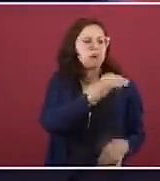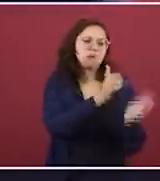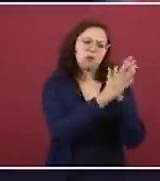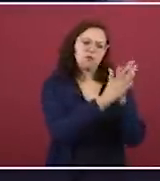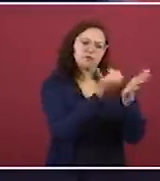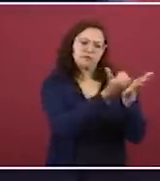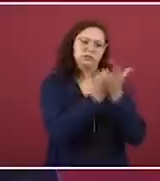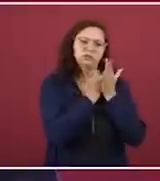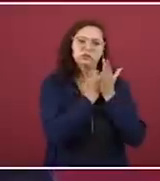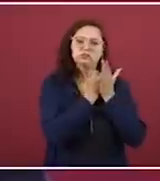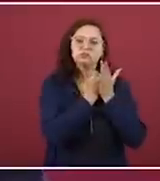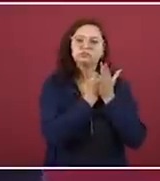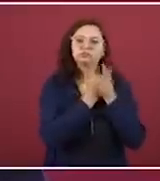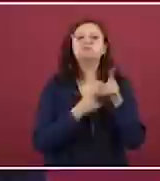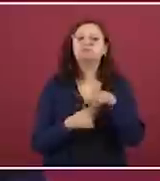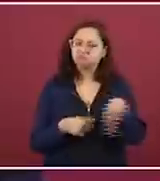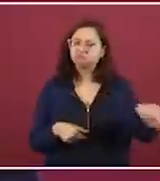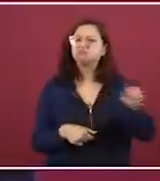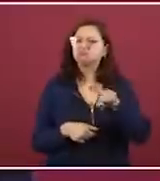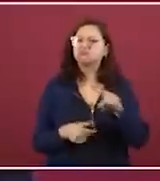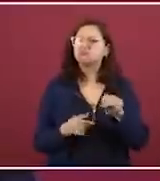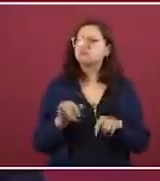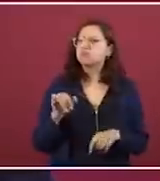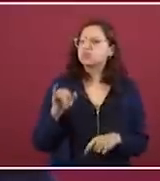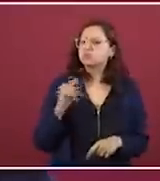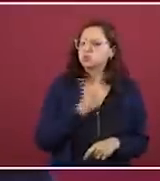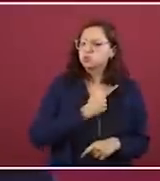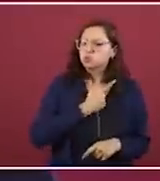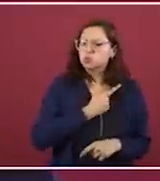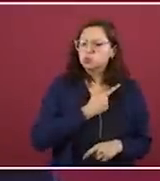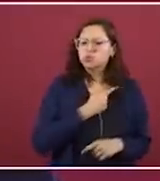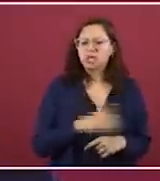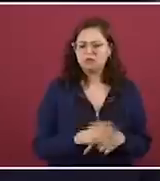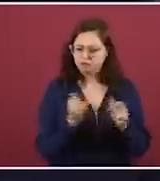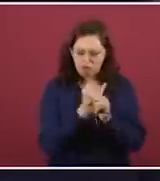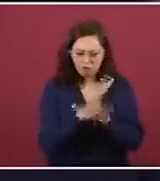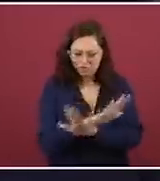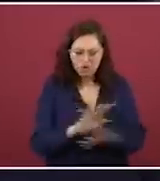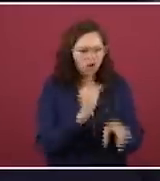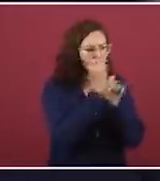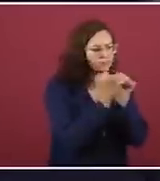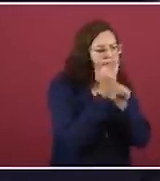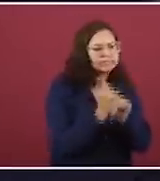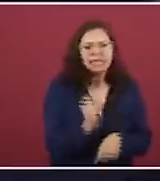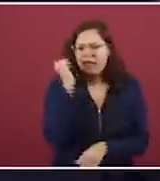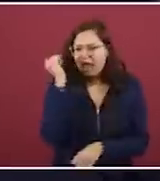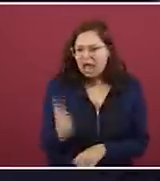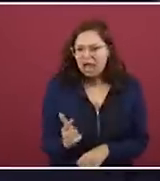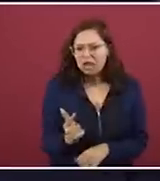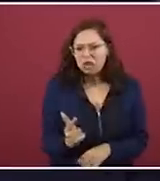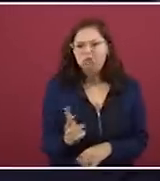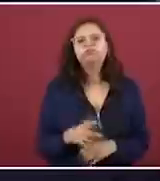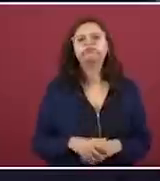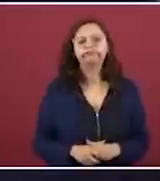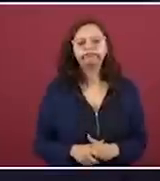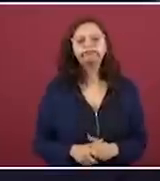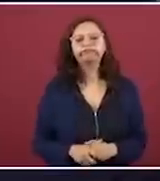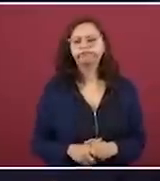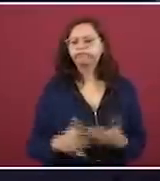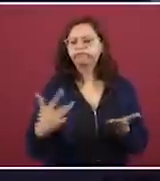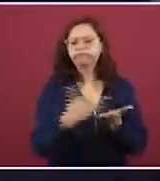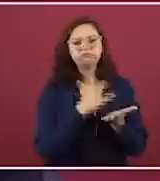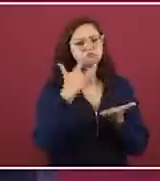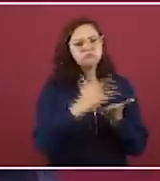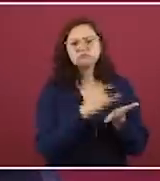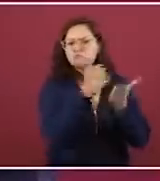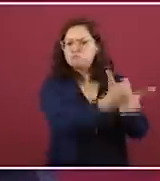pido que me ayuden a sacar una información y me apoyan, me